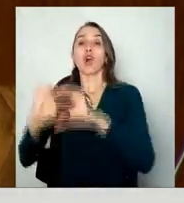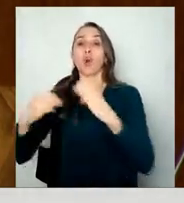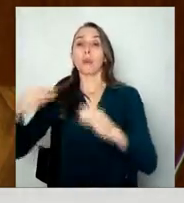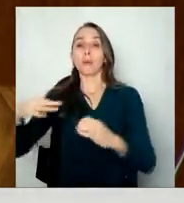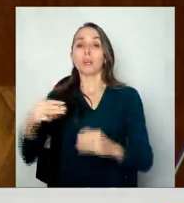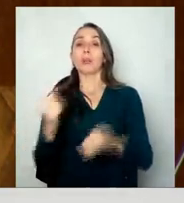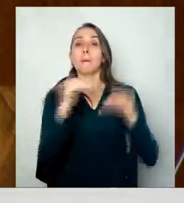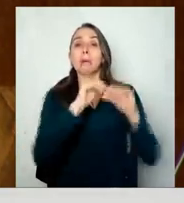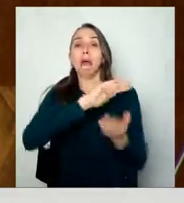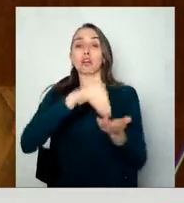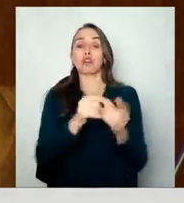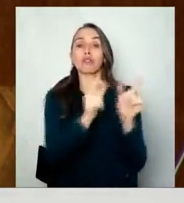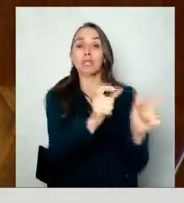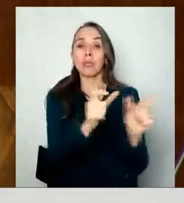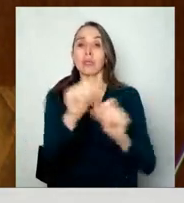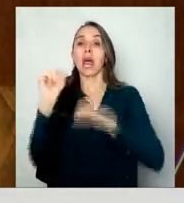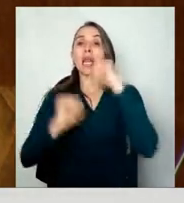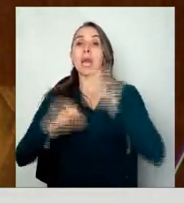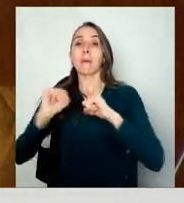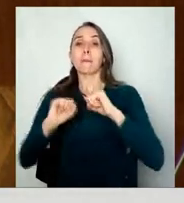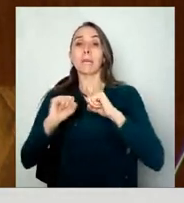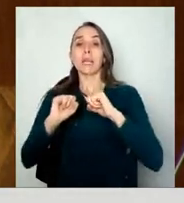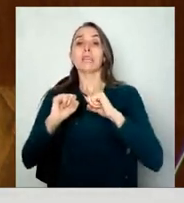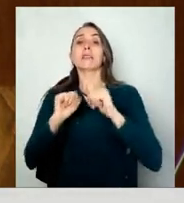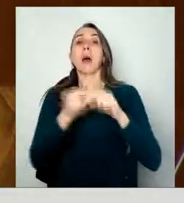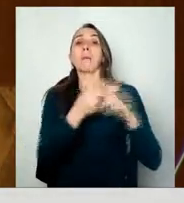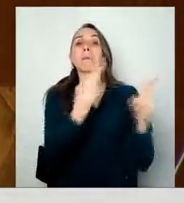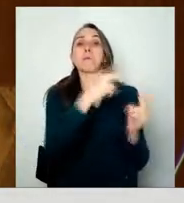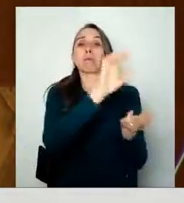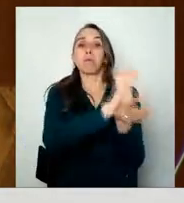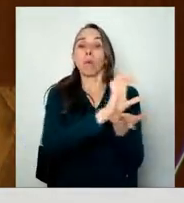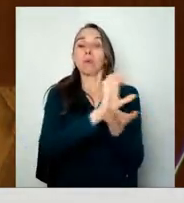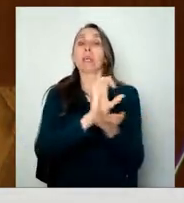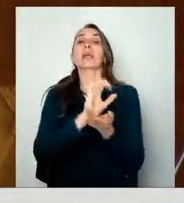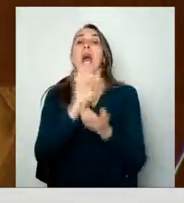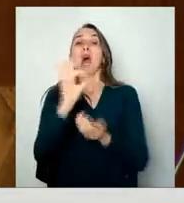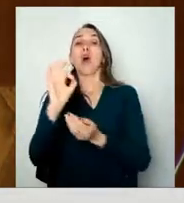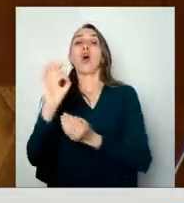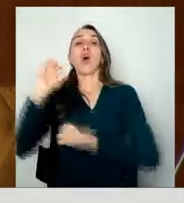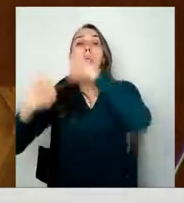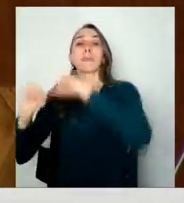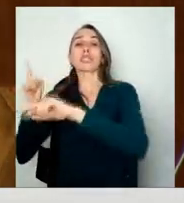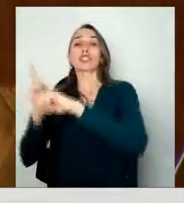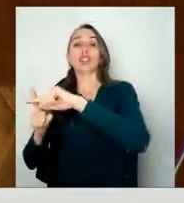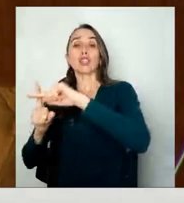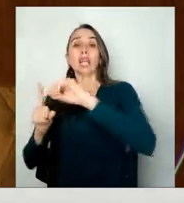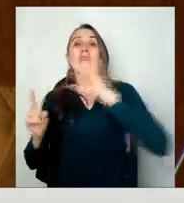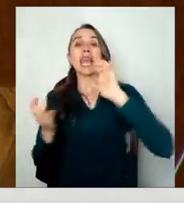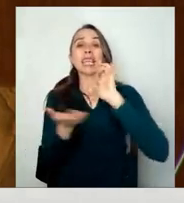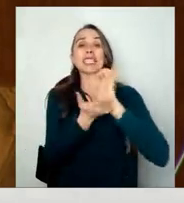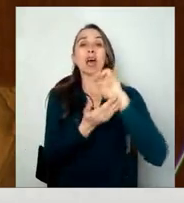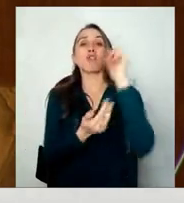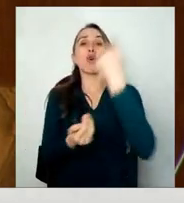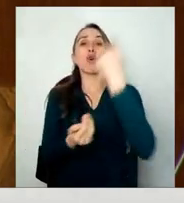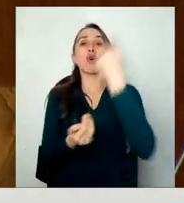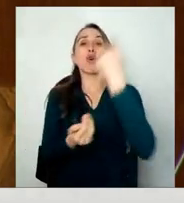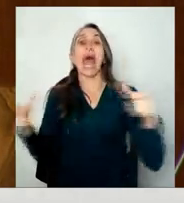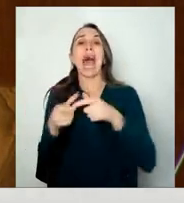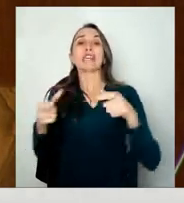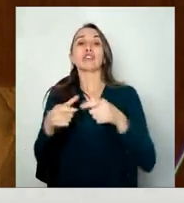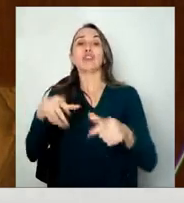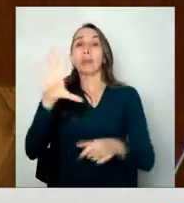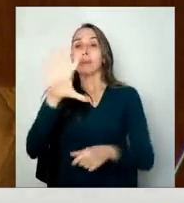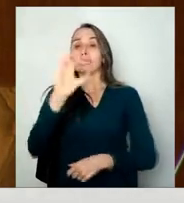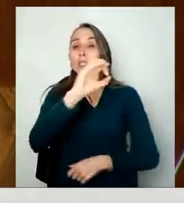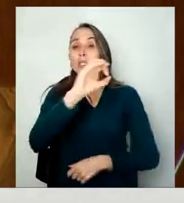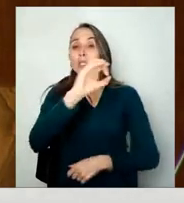las empresas públicas y sociedades en que el estado participe en más del 50 por ciento por su parte se